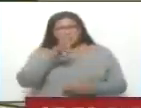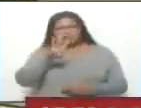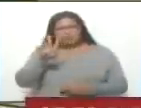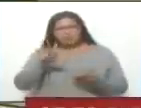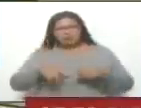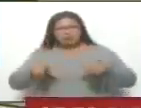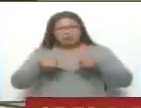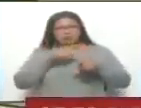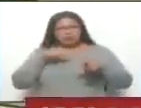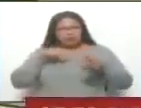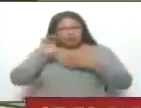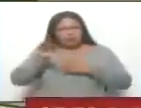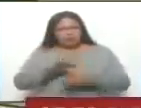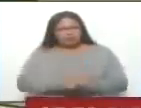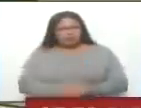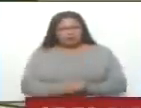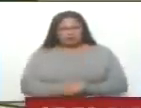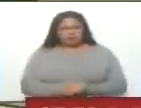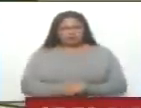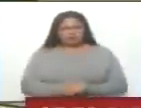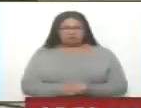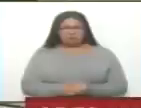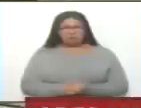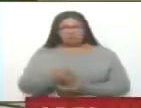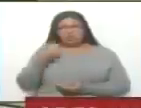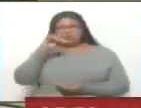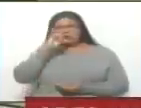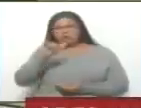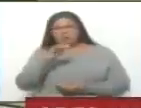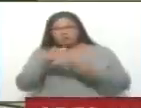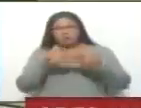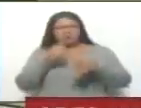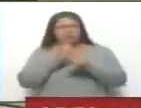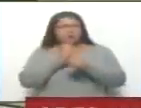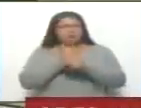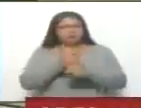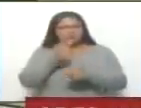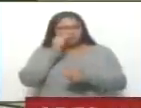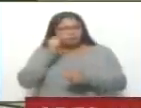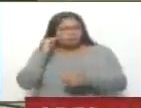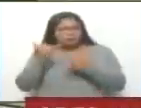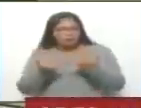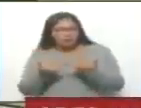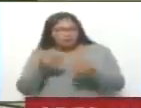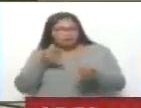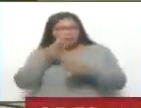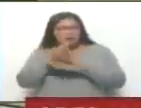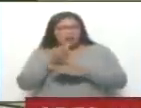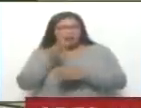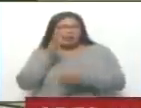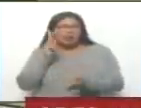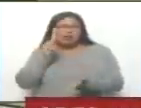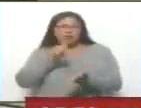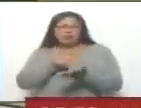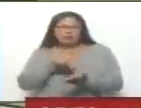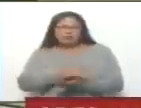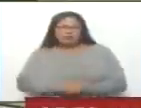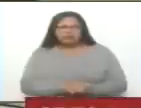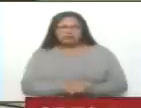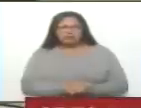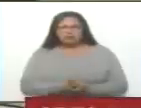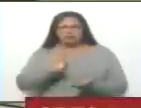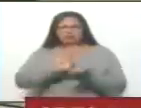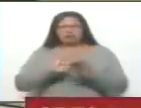país, tenemos un reporte de que los trabajadores y trabajadoras van a la asistencia de su centro de